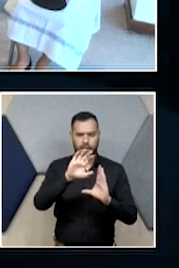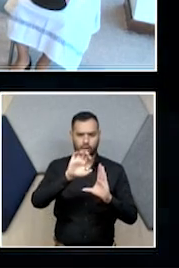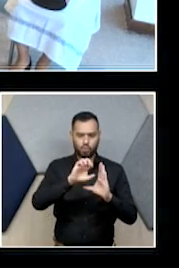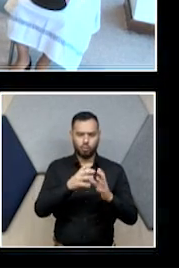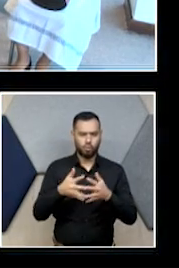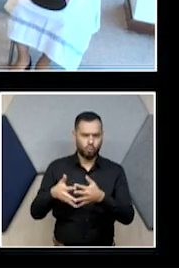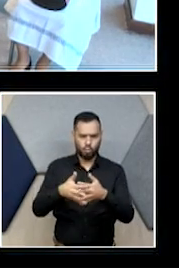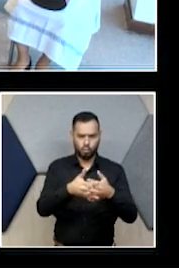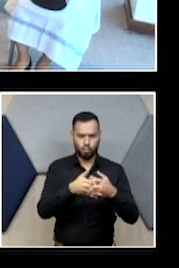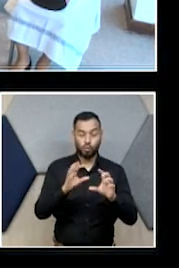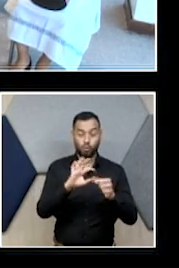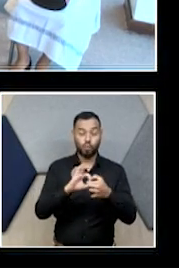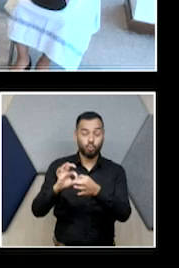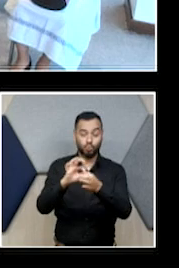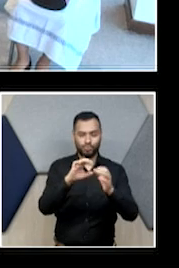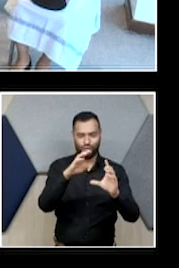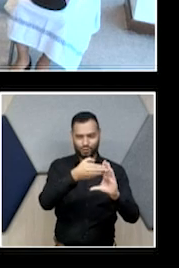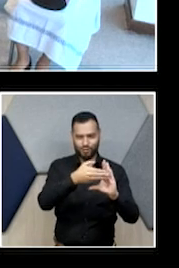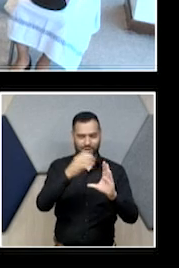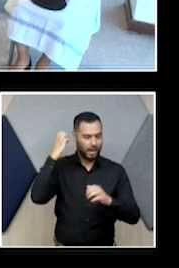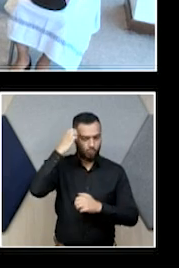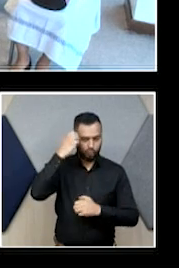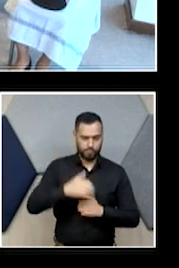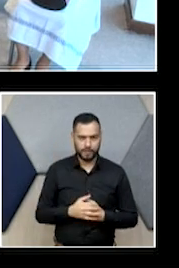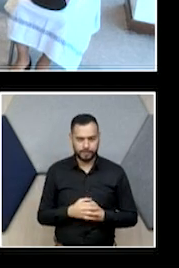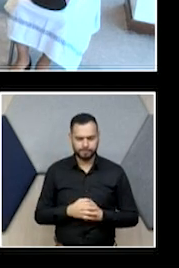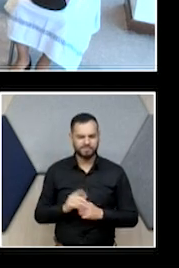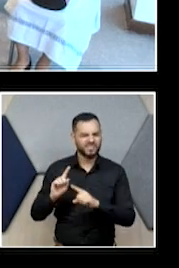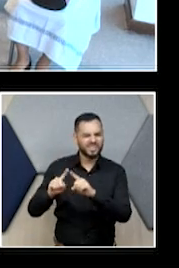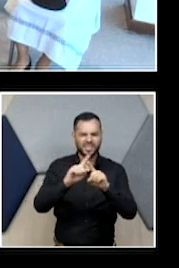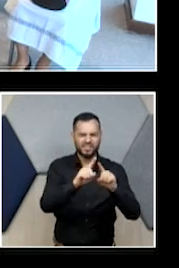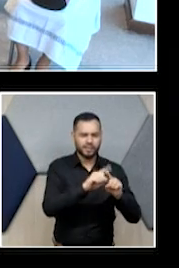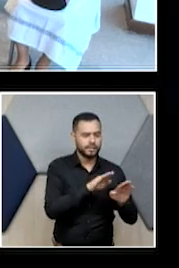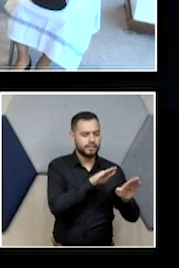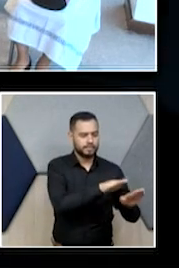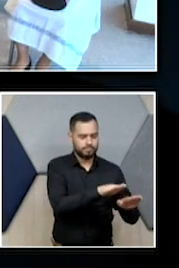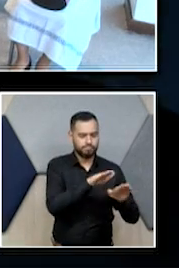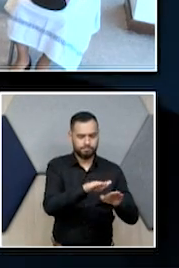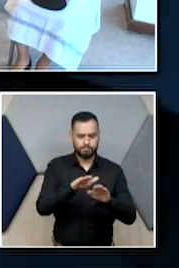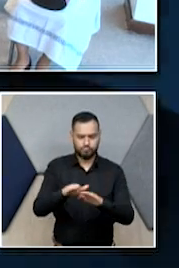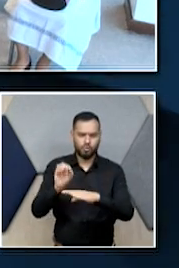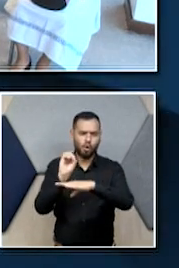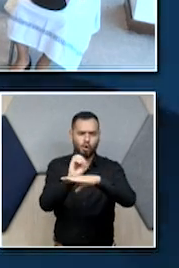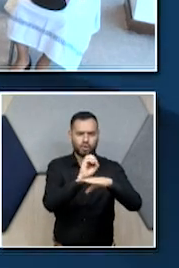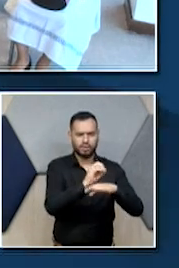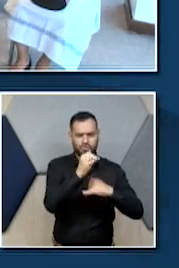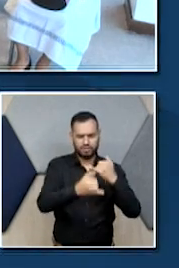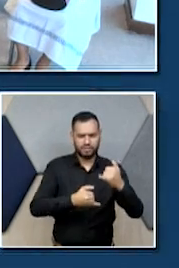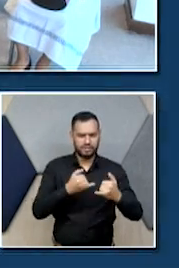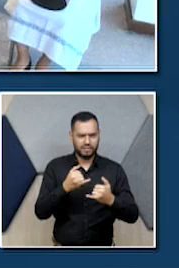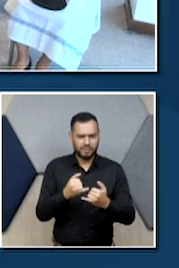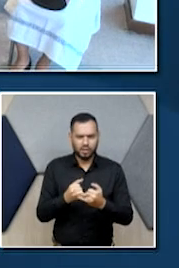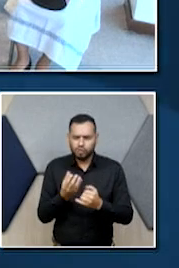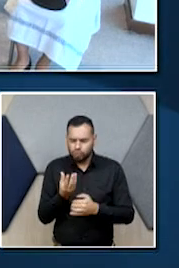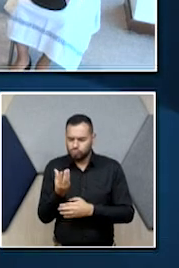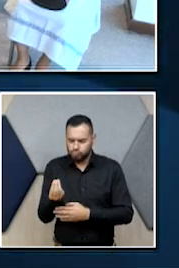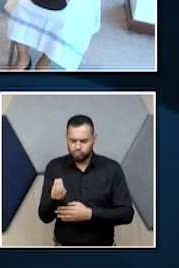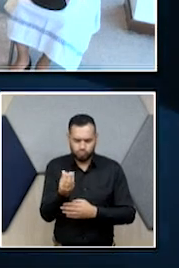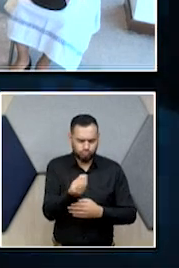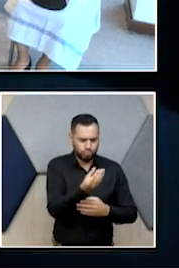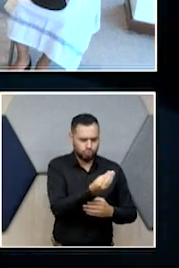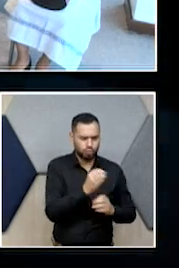señores representantes de organizaciones internacionales y agencias de Naciones Unidas y miembros de la